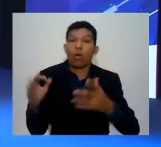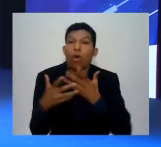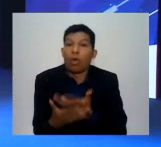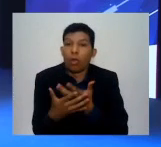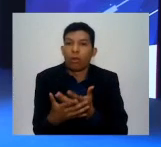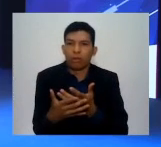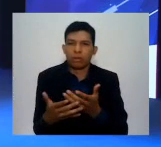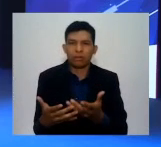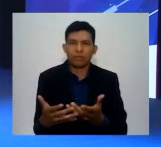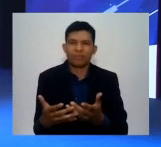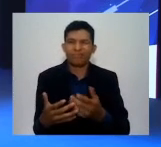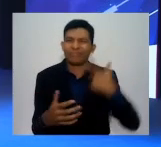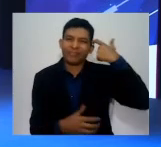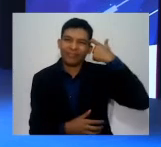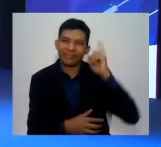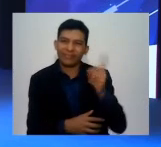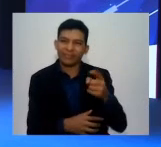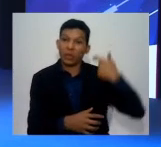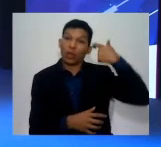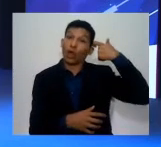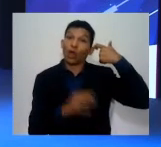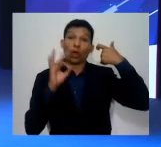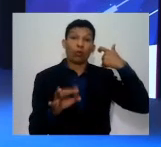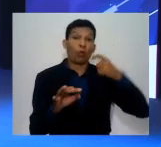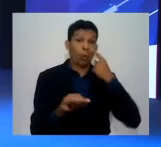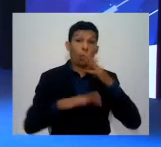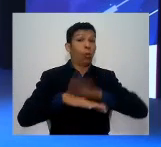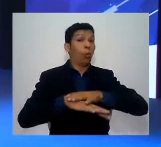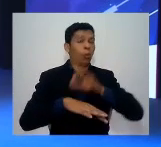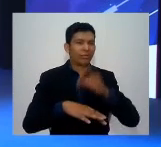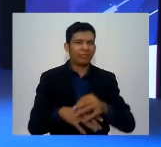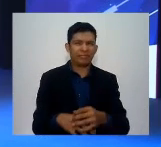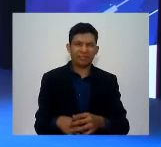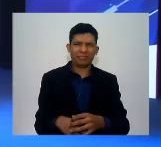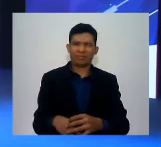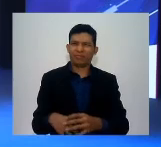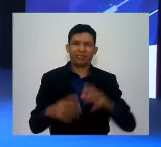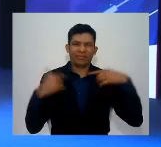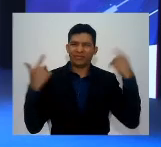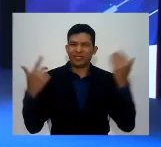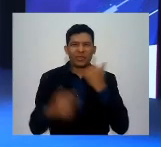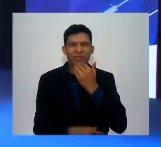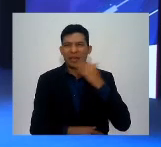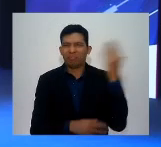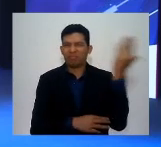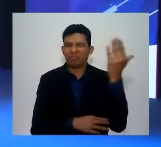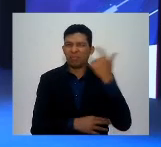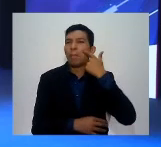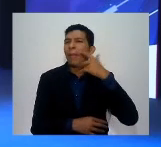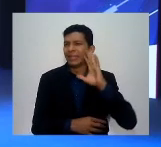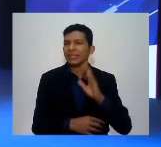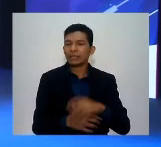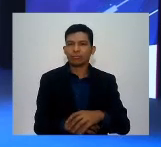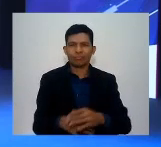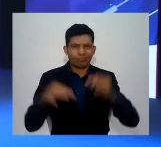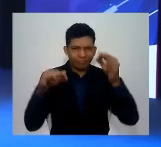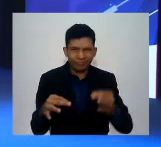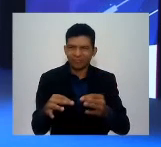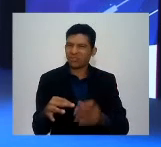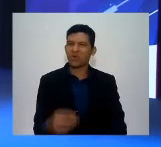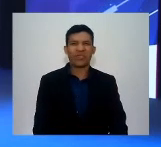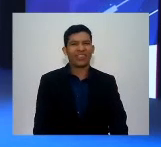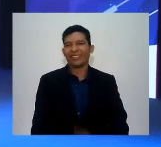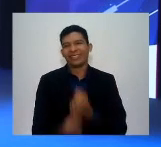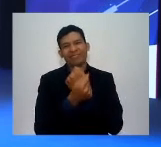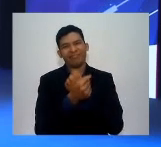Y es algo que vino con el COVID, curiosamente. Los termómetros digitales son otra vaina que ha estado muy presente en nuestras vidas desde que llegó